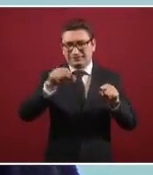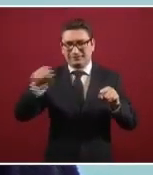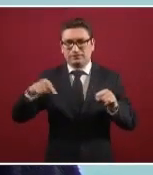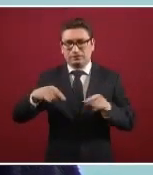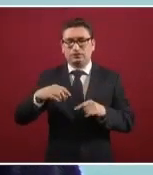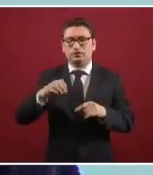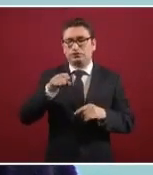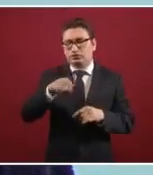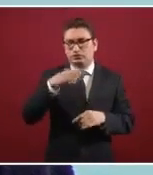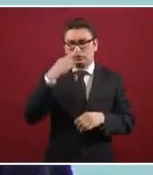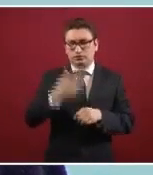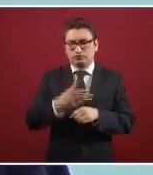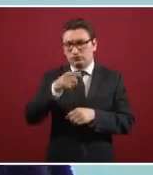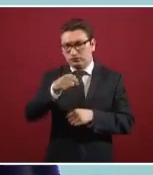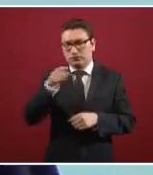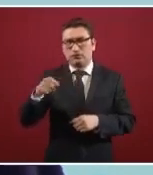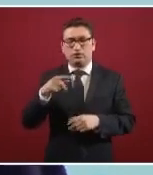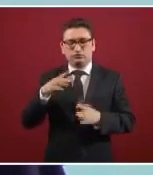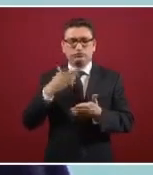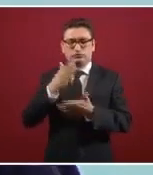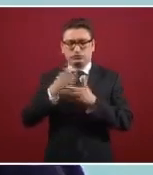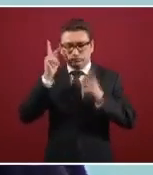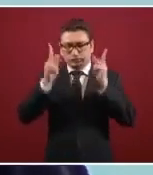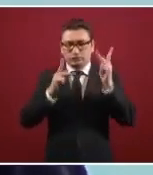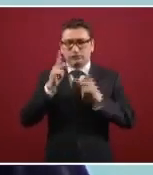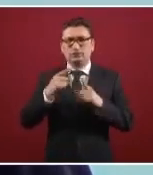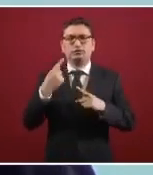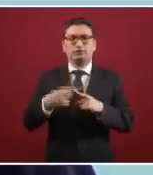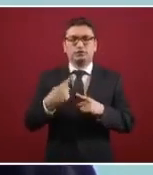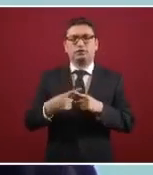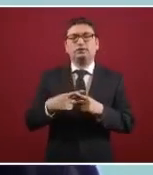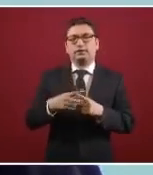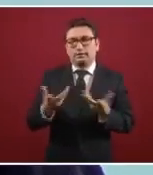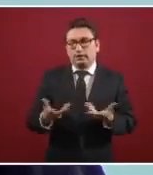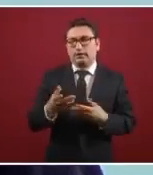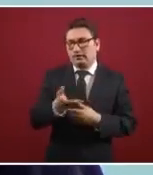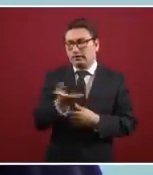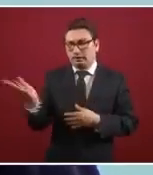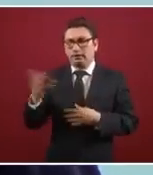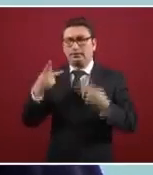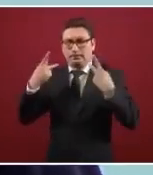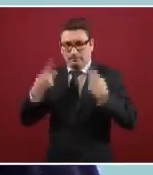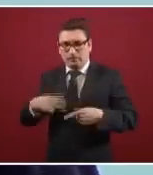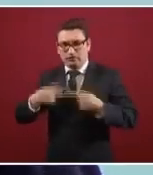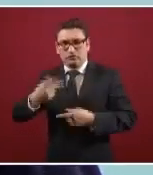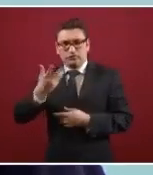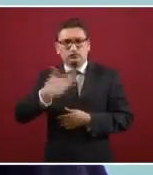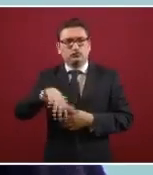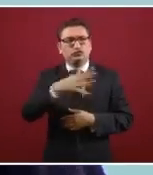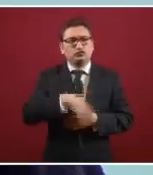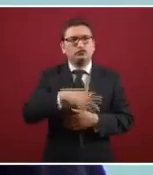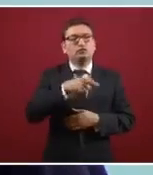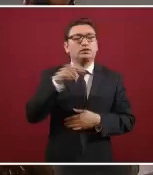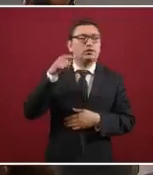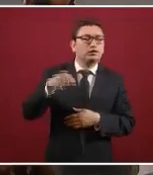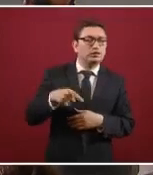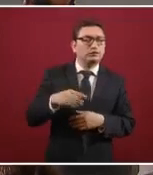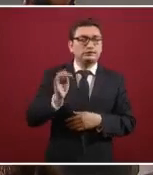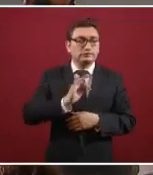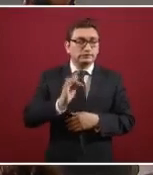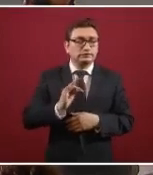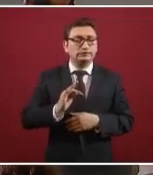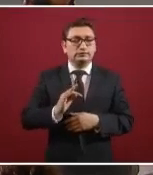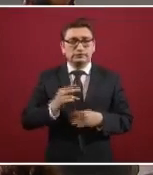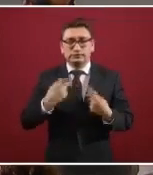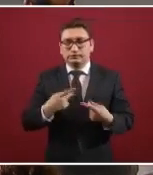son visitadas y son la gente que está buscando a sus familiares va cotidianamente, y